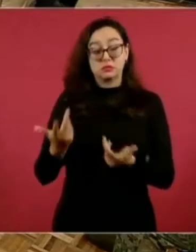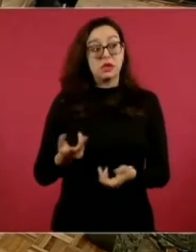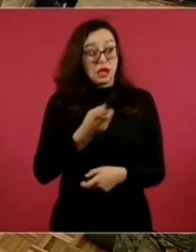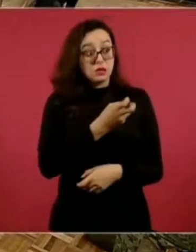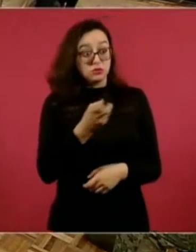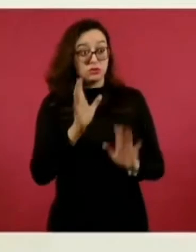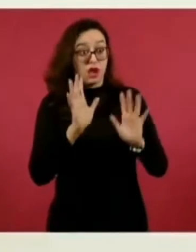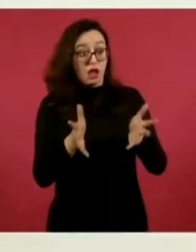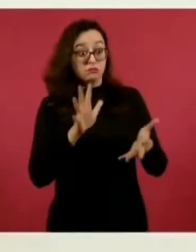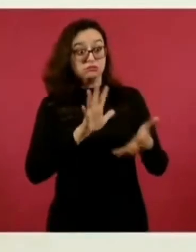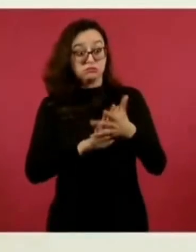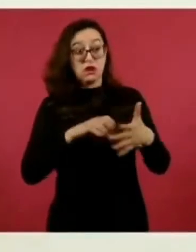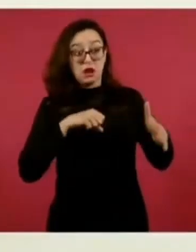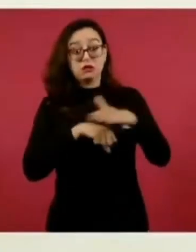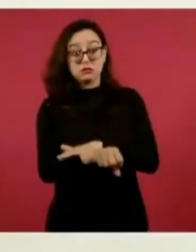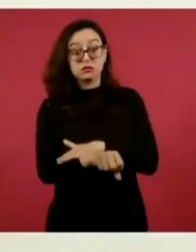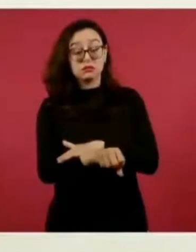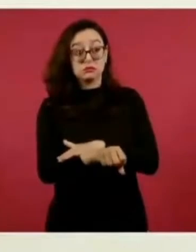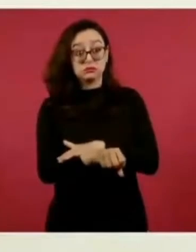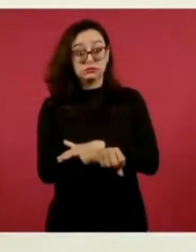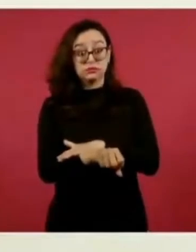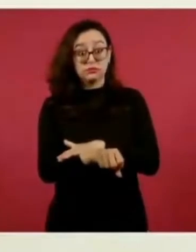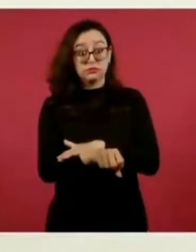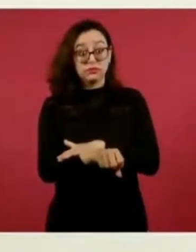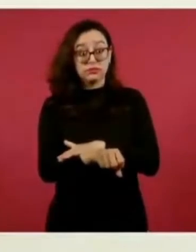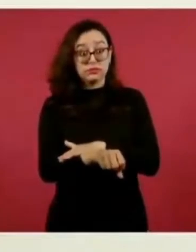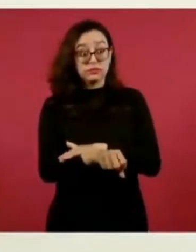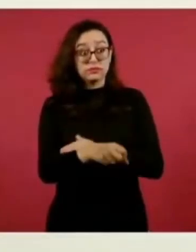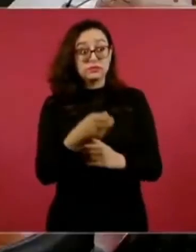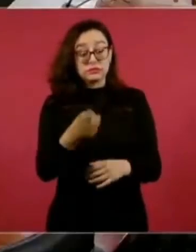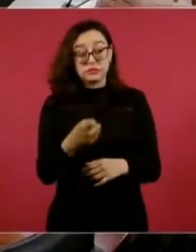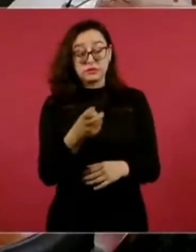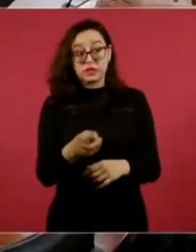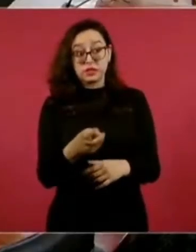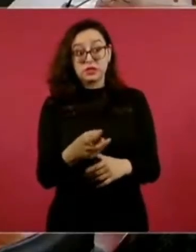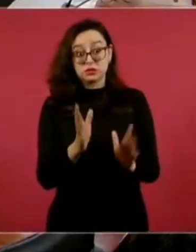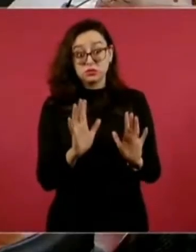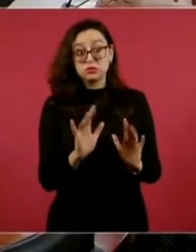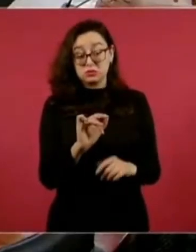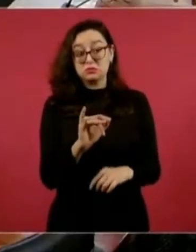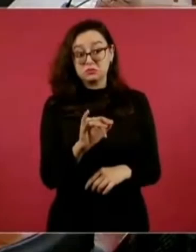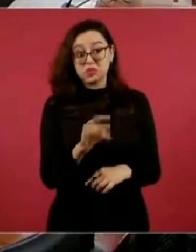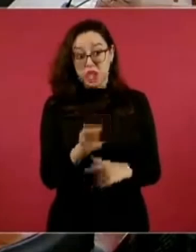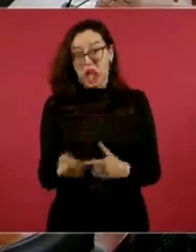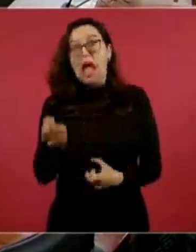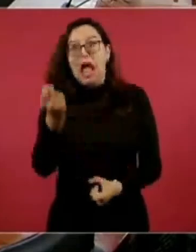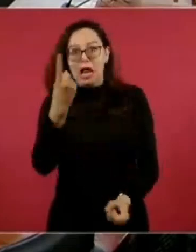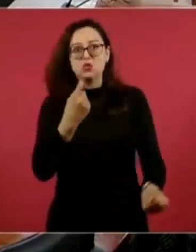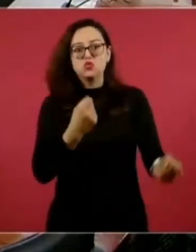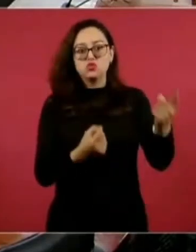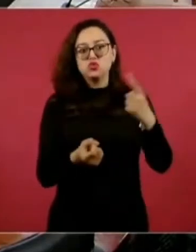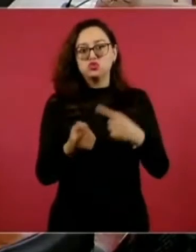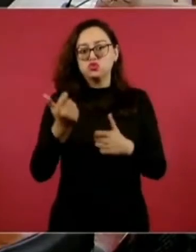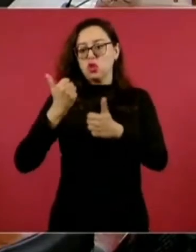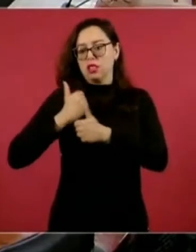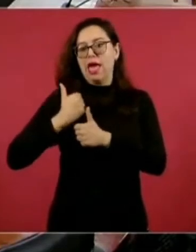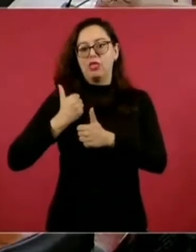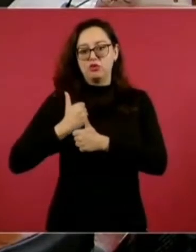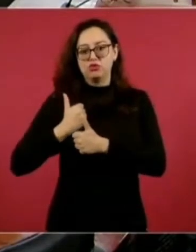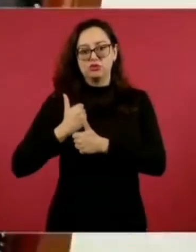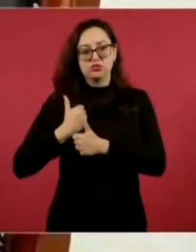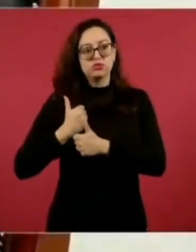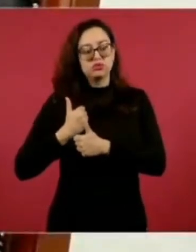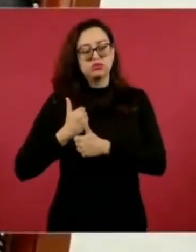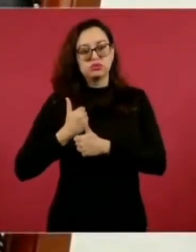cárcel. Y eso no lo había hecho ningún gobierno, o mejor dicho, no lo había hecho el